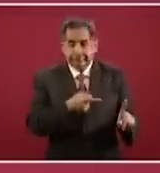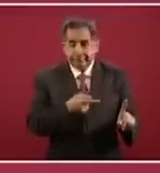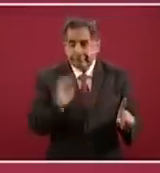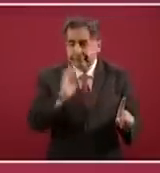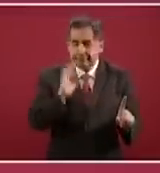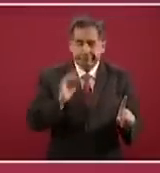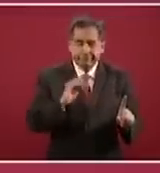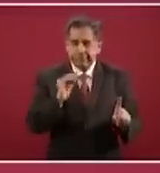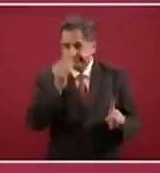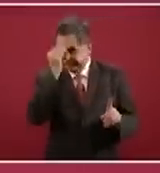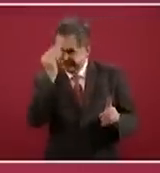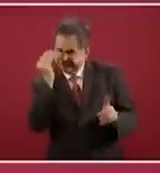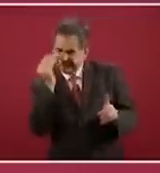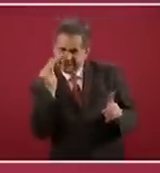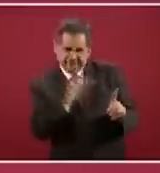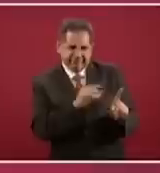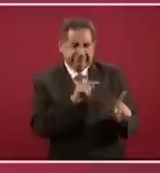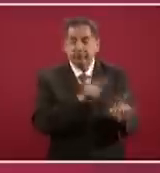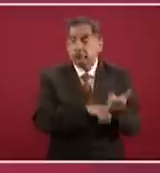le